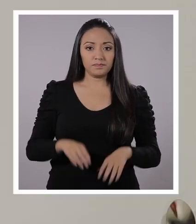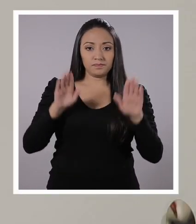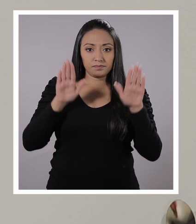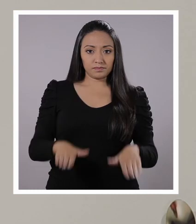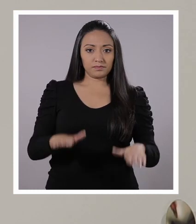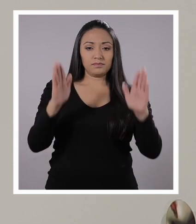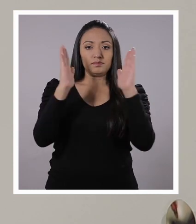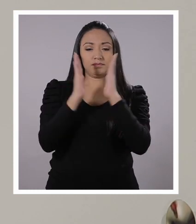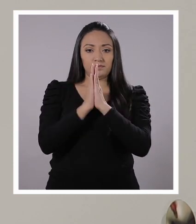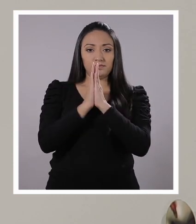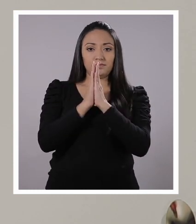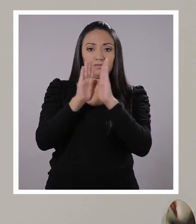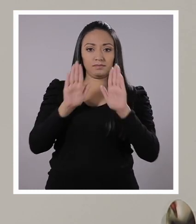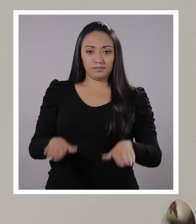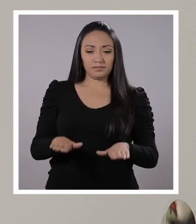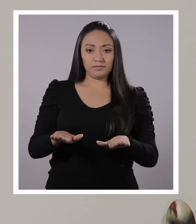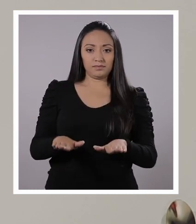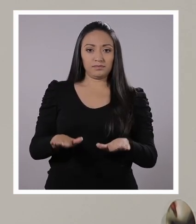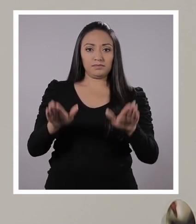empezar.